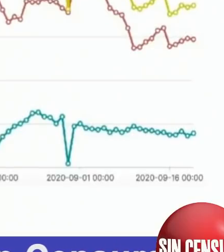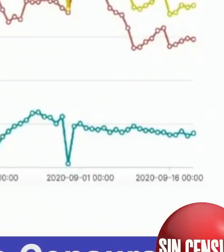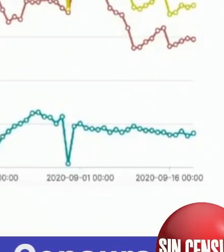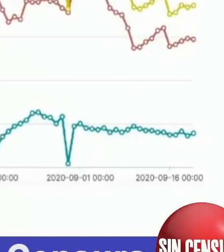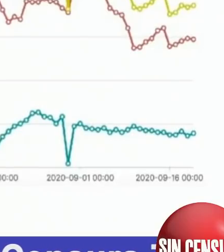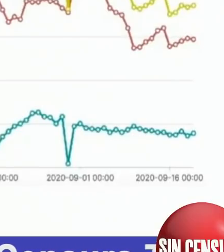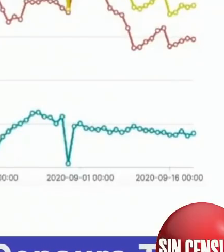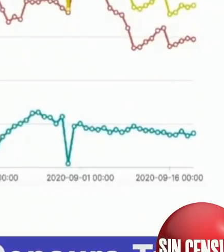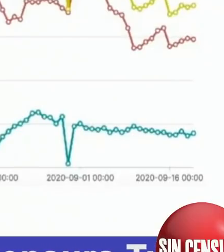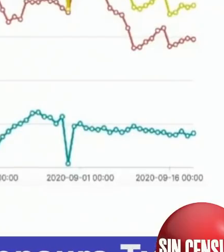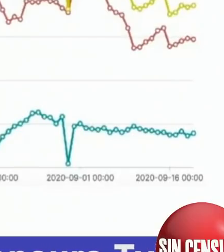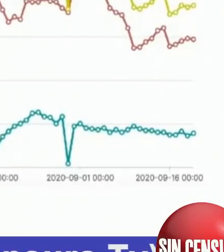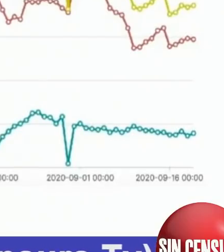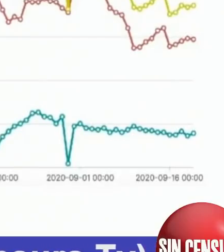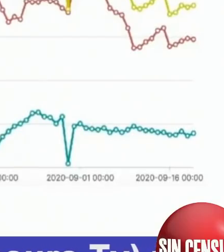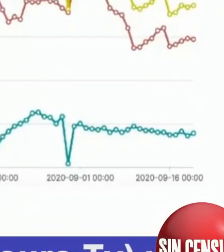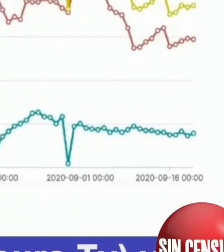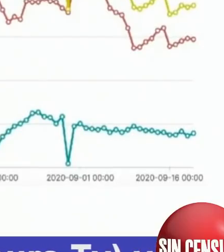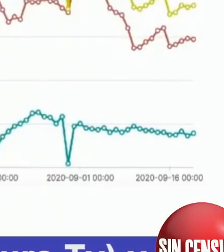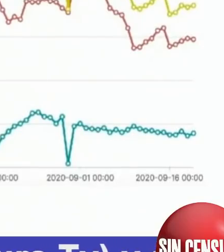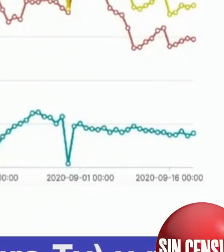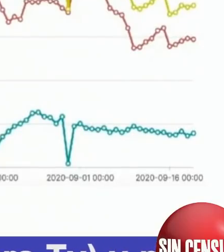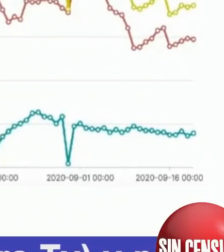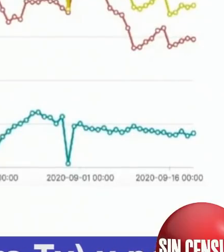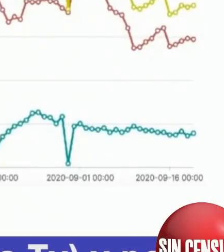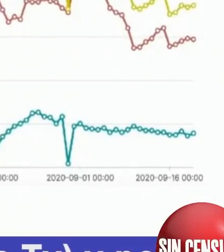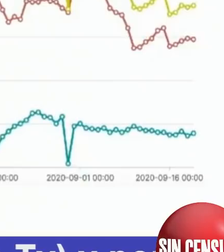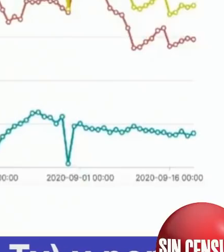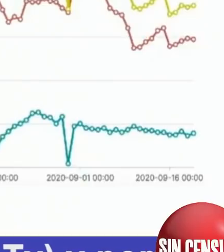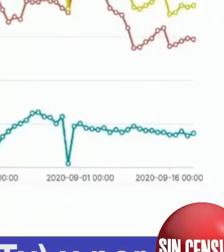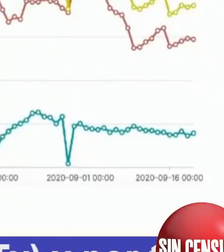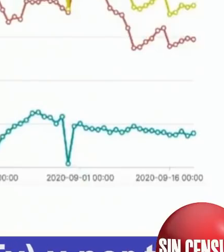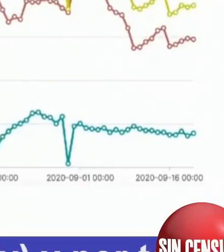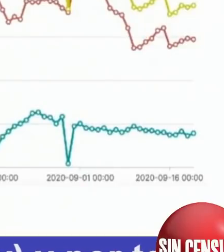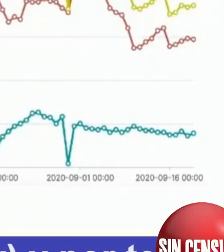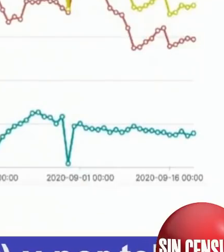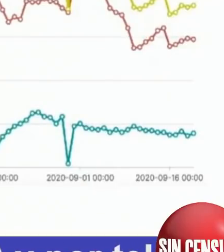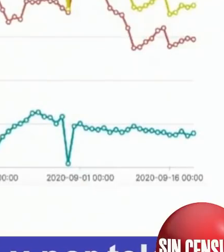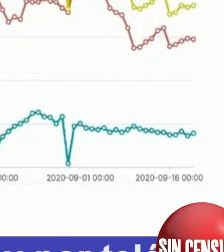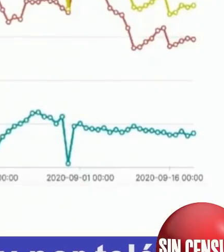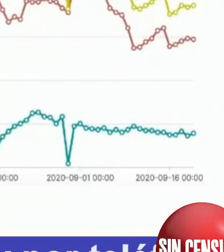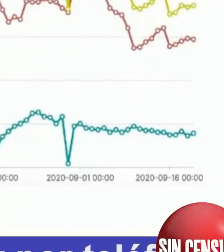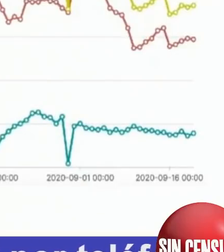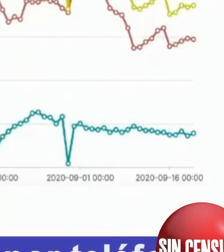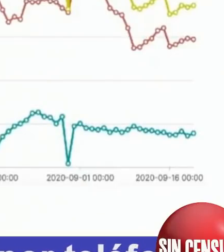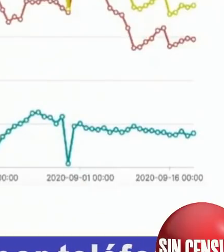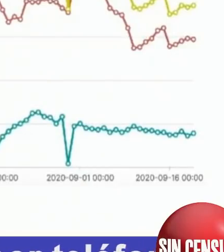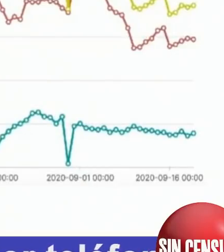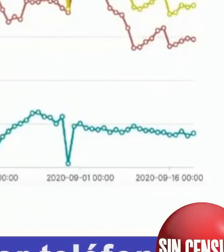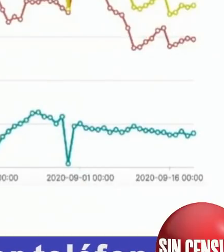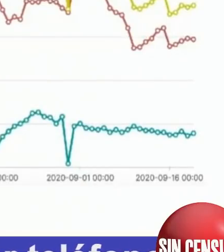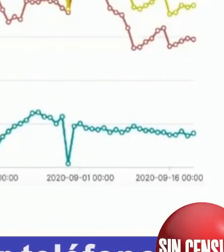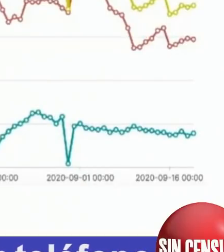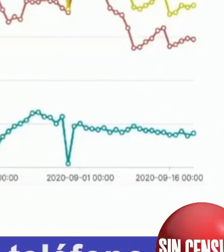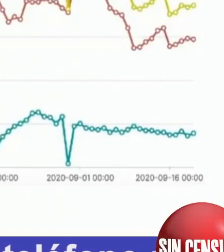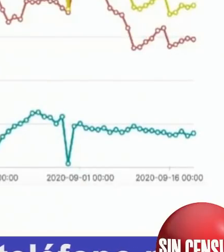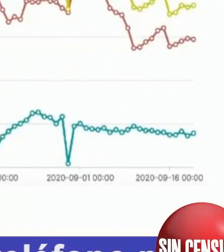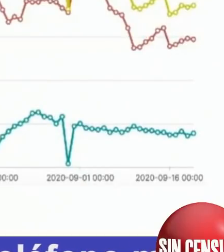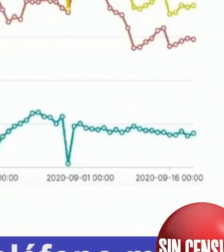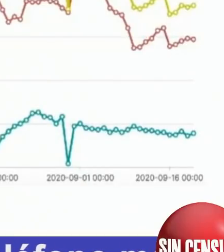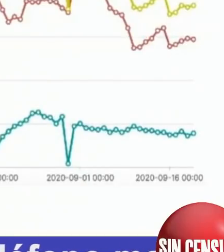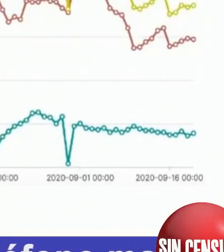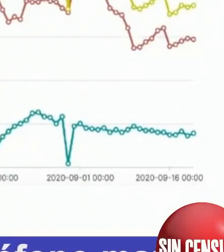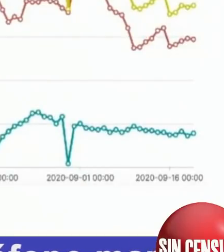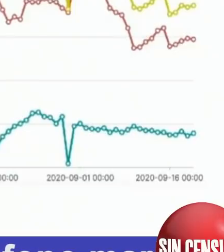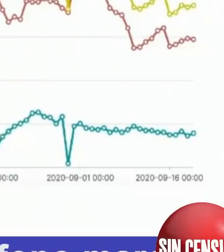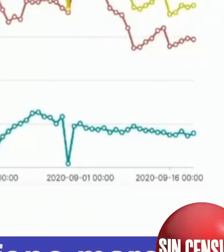decir, personas críticamente enfermas van ocurriendo en menor cantidad cada día, hay menor número de personas que ingresan al